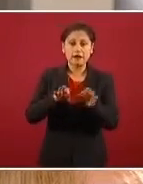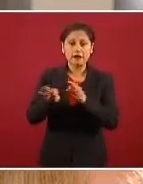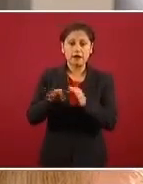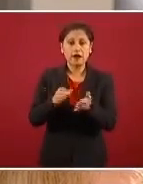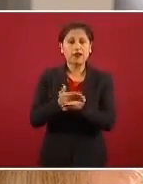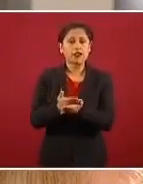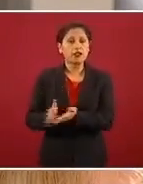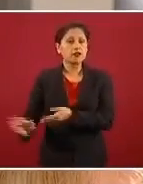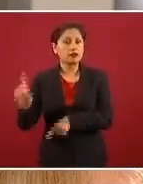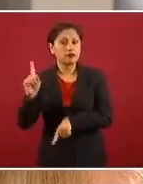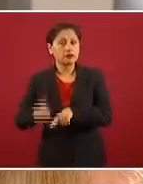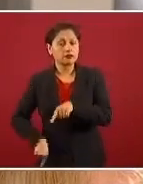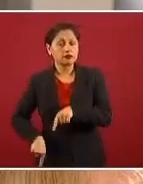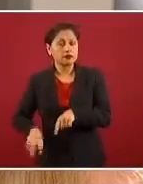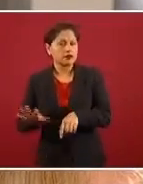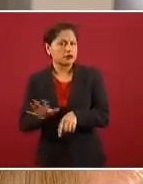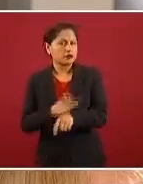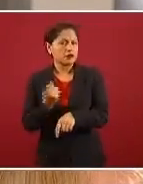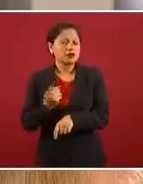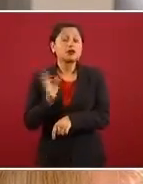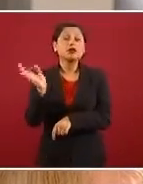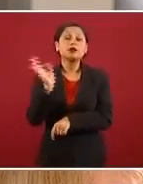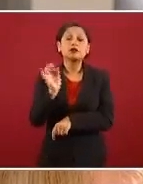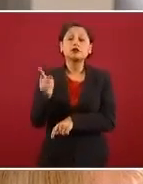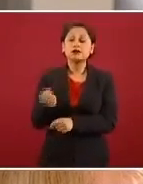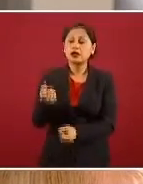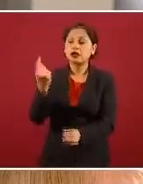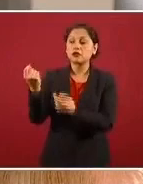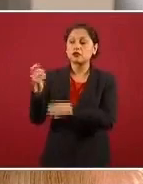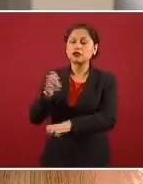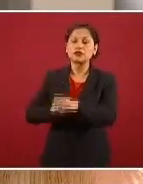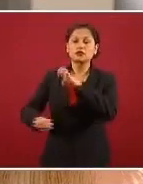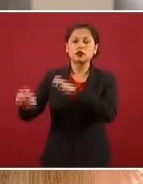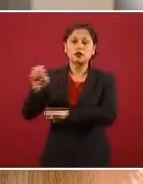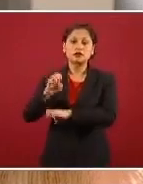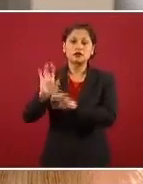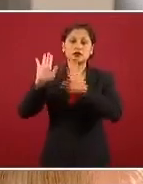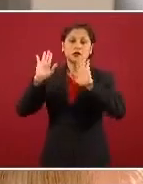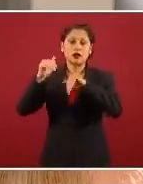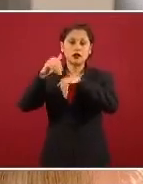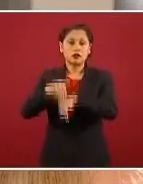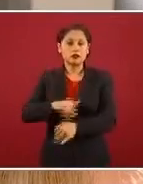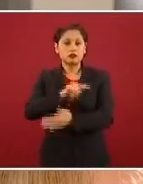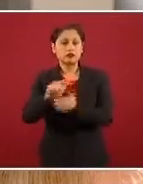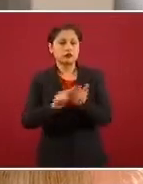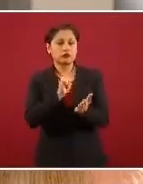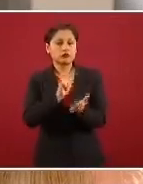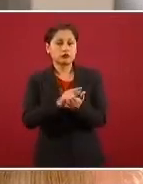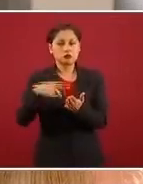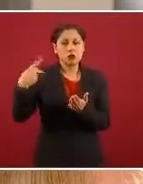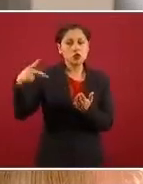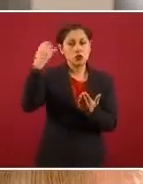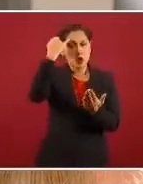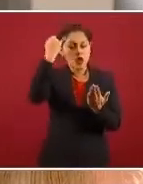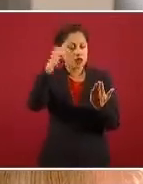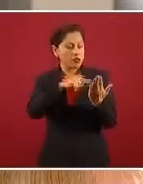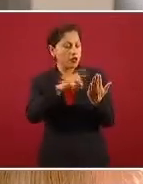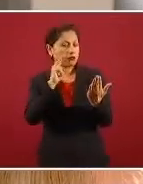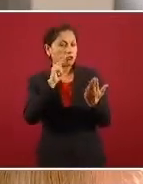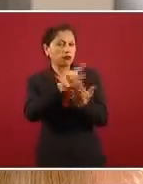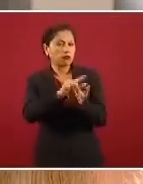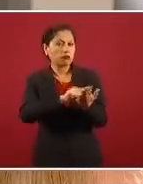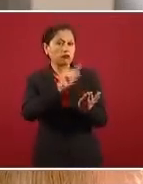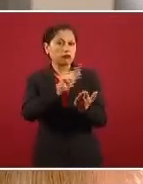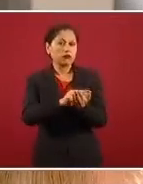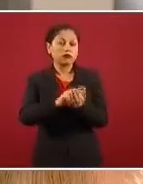empezaremos a ver casos de empresas que apegados a la ley del trabajo oa una interpretación de la ley del trabajo empiecen